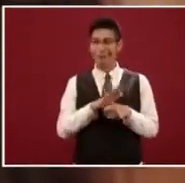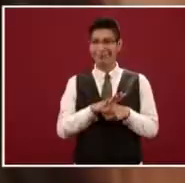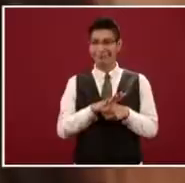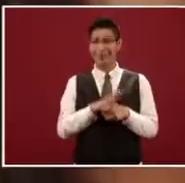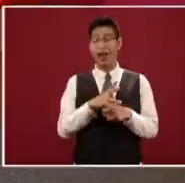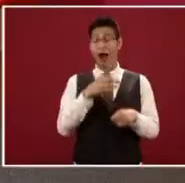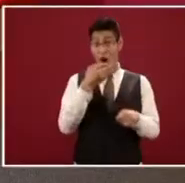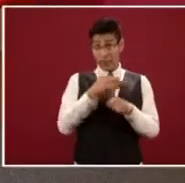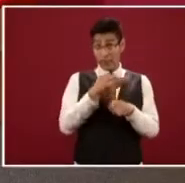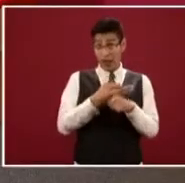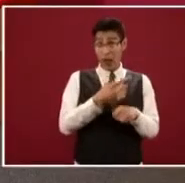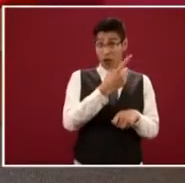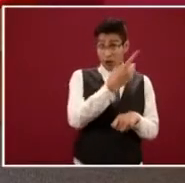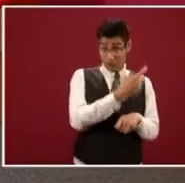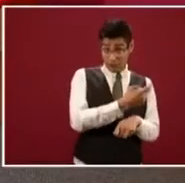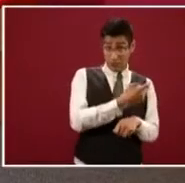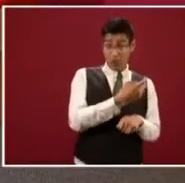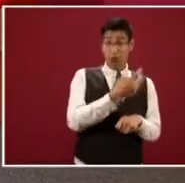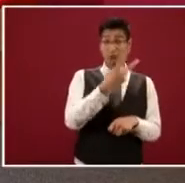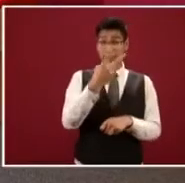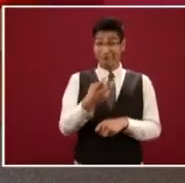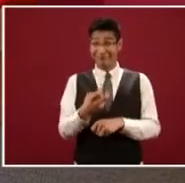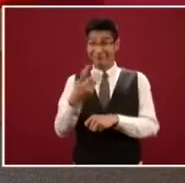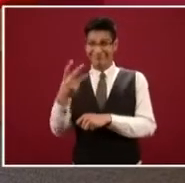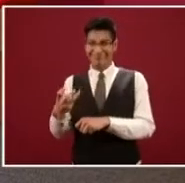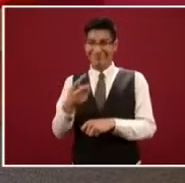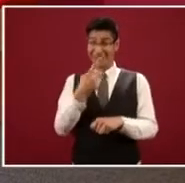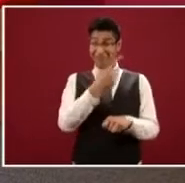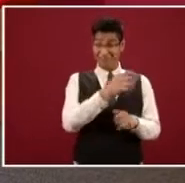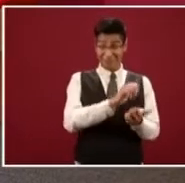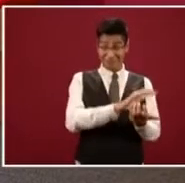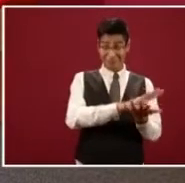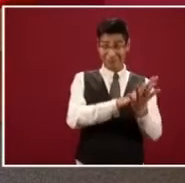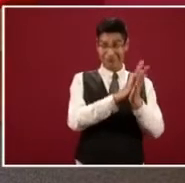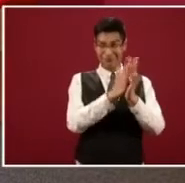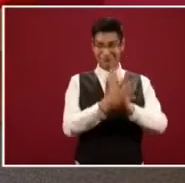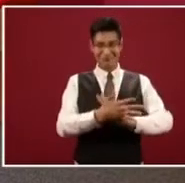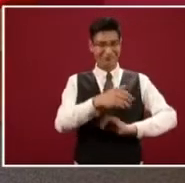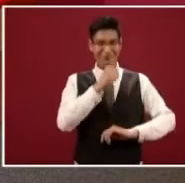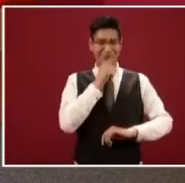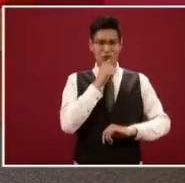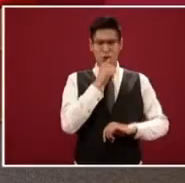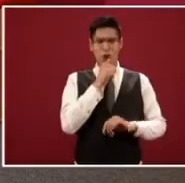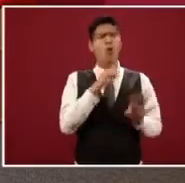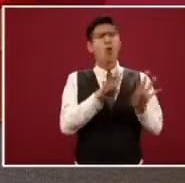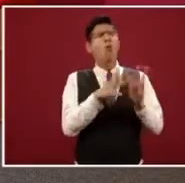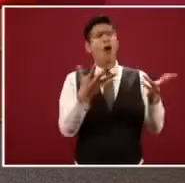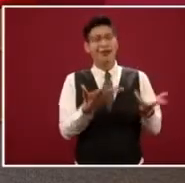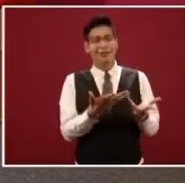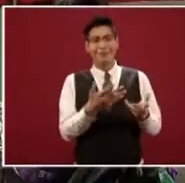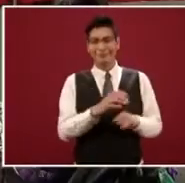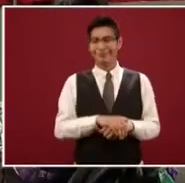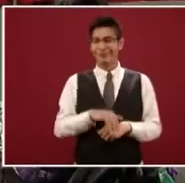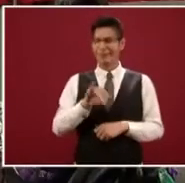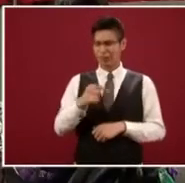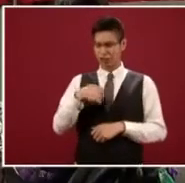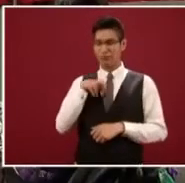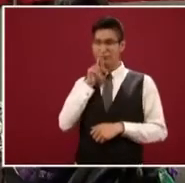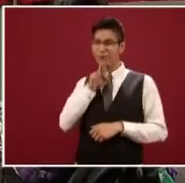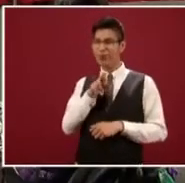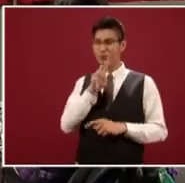2? Gracias. Cómo no, con mucho gusto. Contesto la primera y nos vamos a ir turnando aquí el doctor Alomía y yo con los temas.